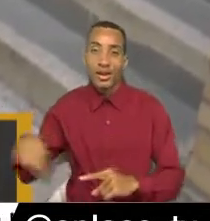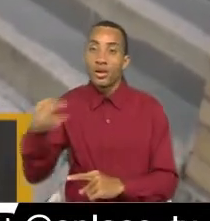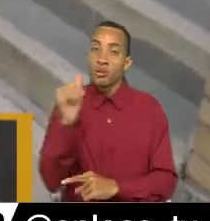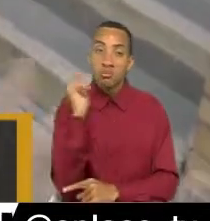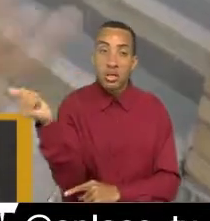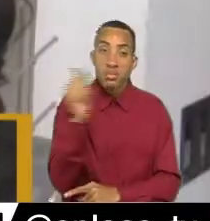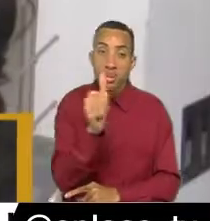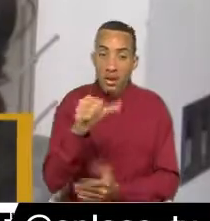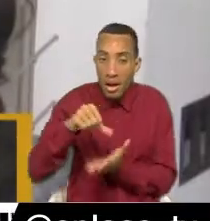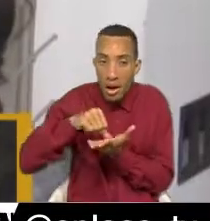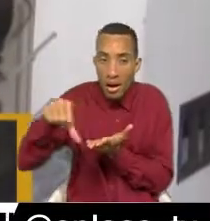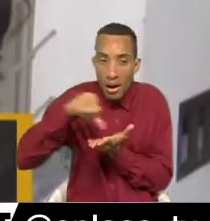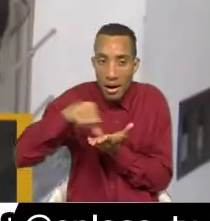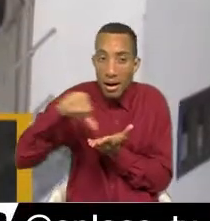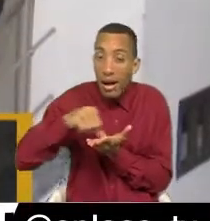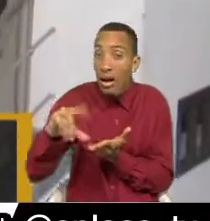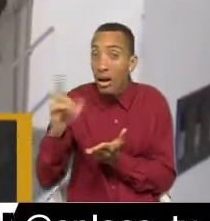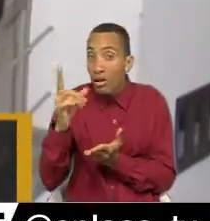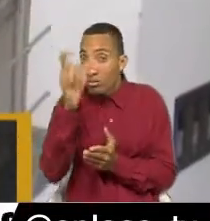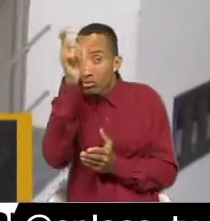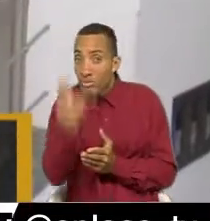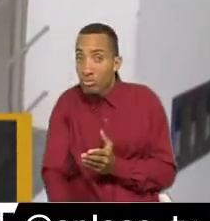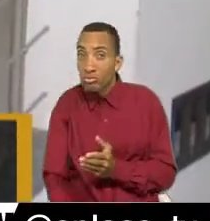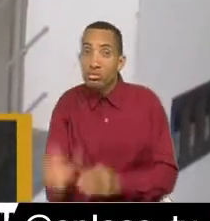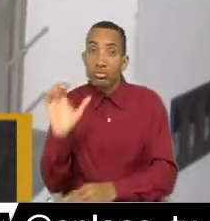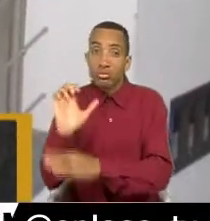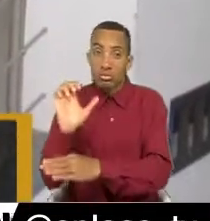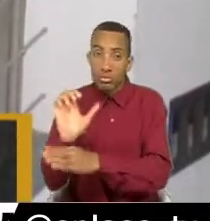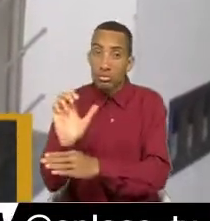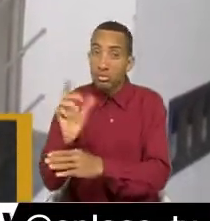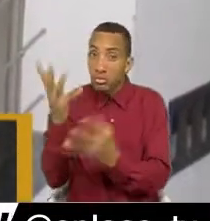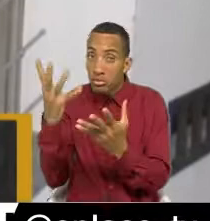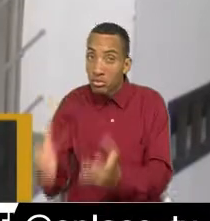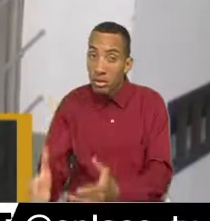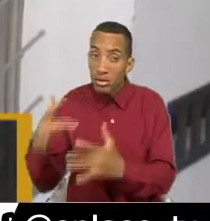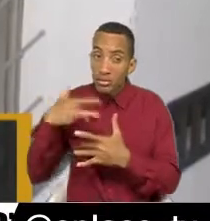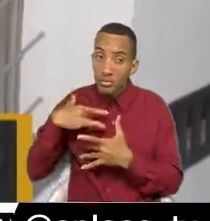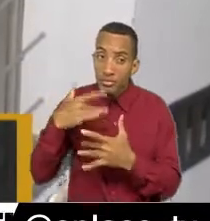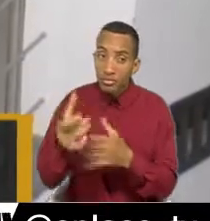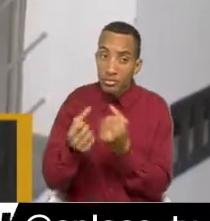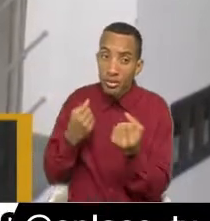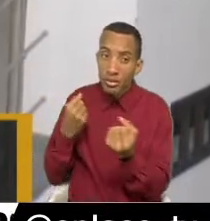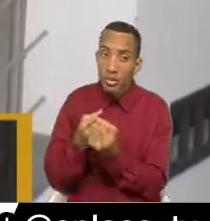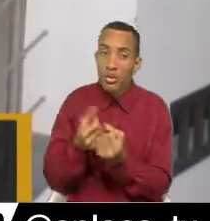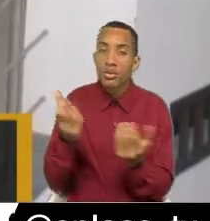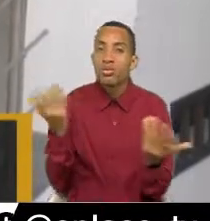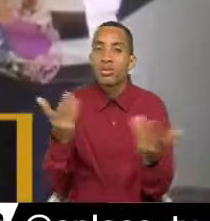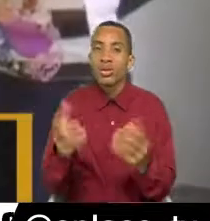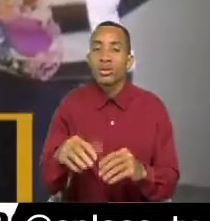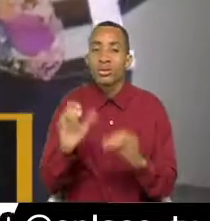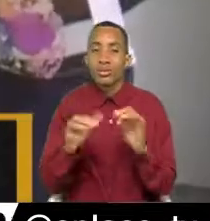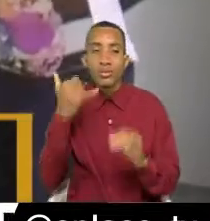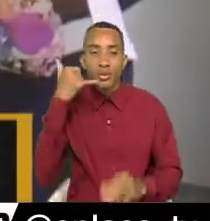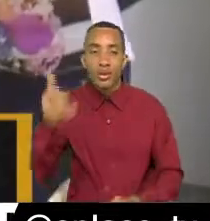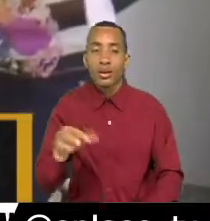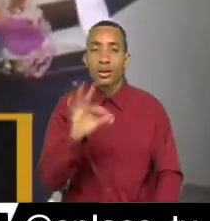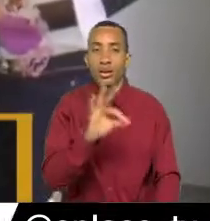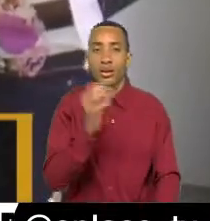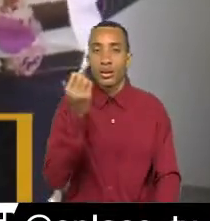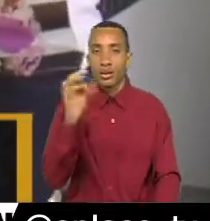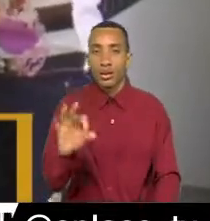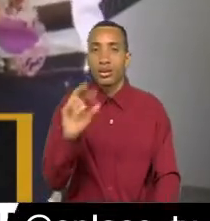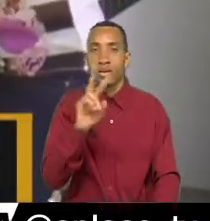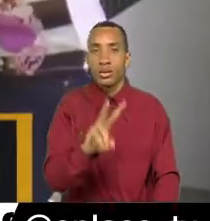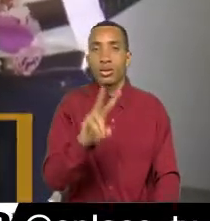viáticos necesarios. Si alguna persona o entidad desea contribuir con esta causa, lo pueden hacer escribiendo al teléfono